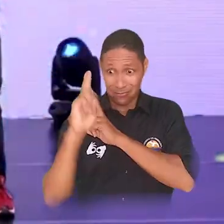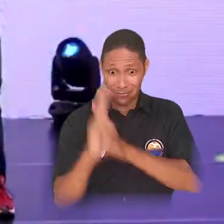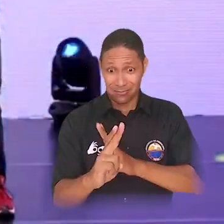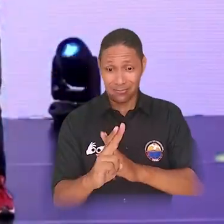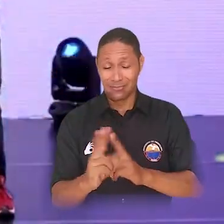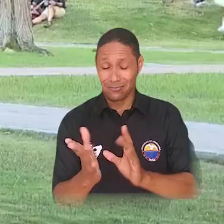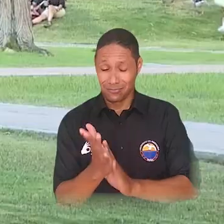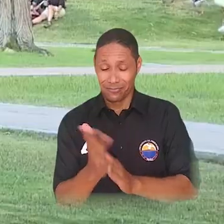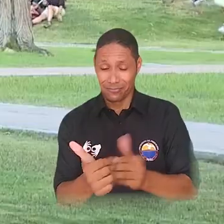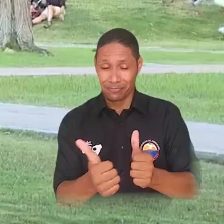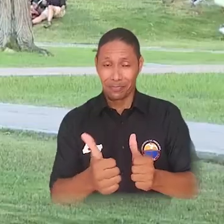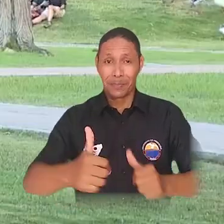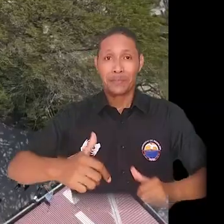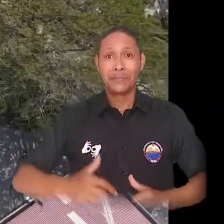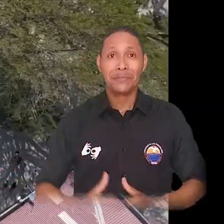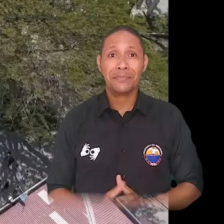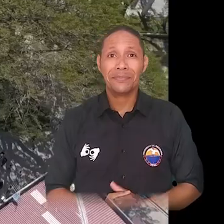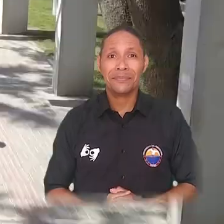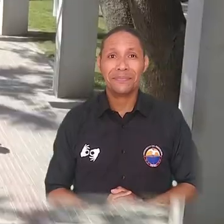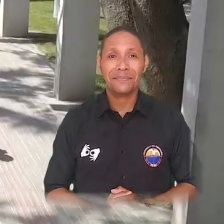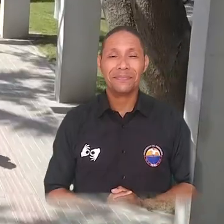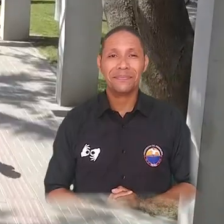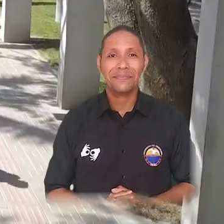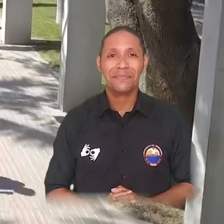de nuestra institución.